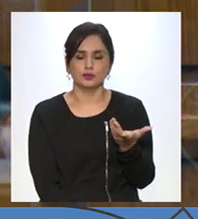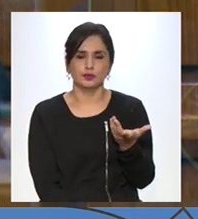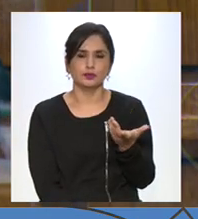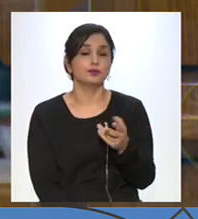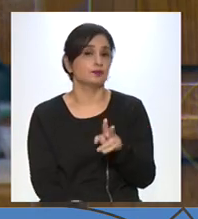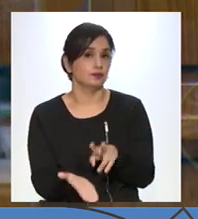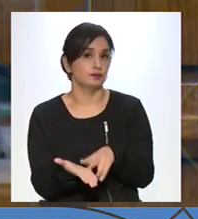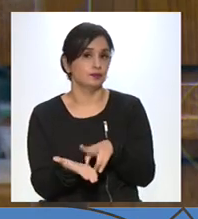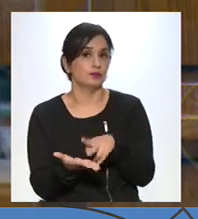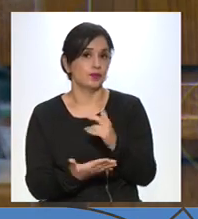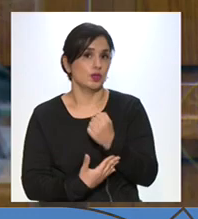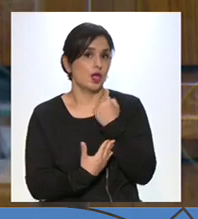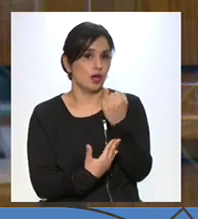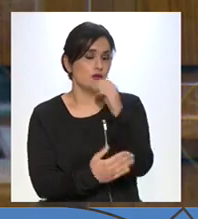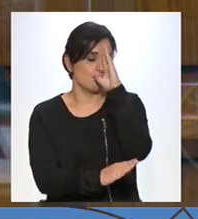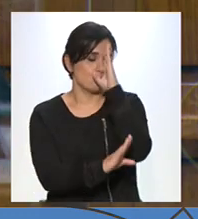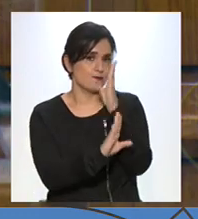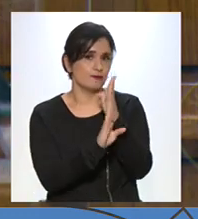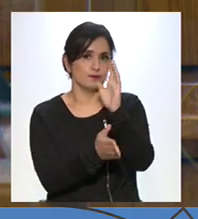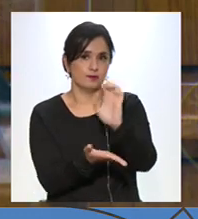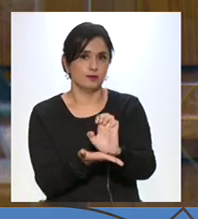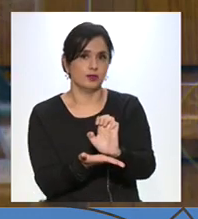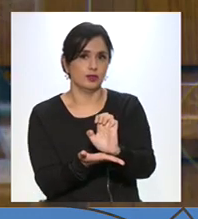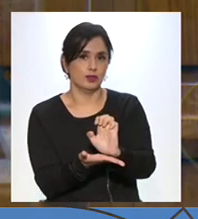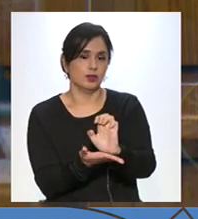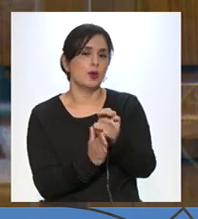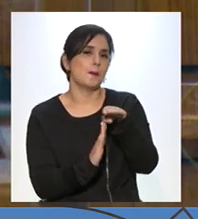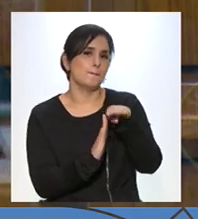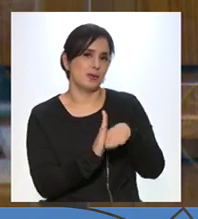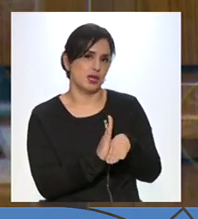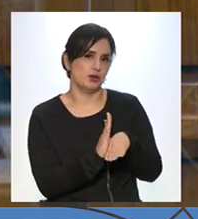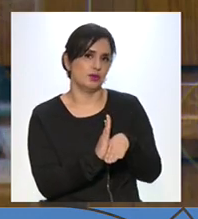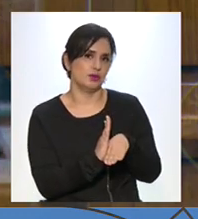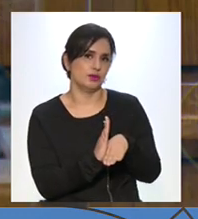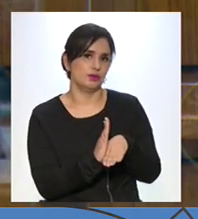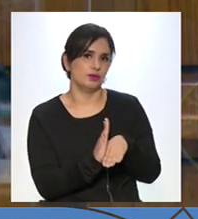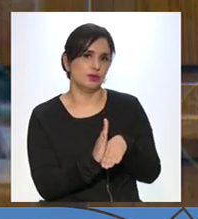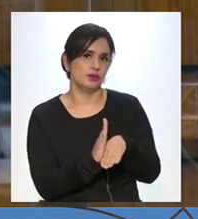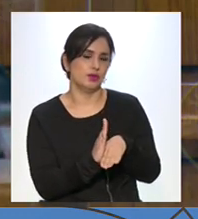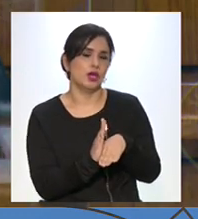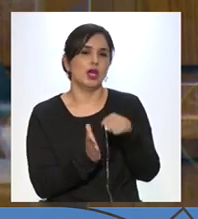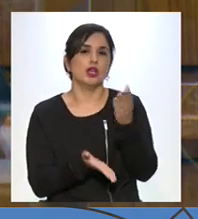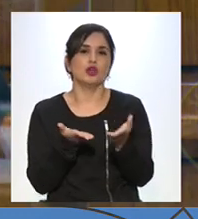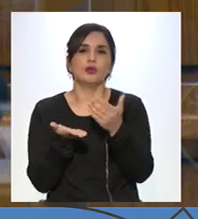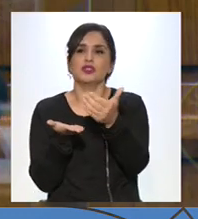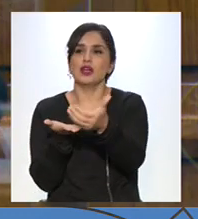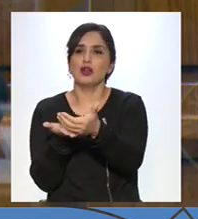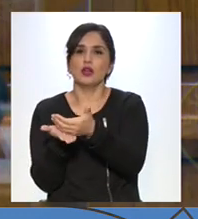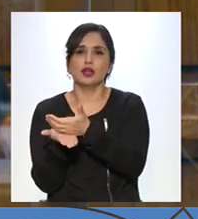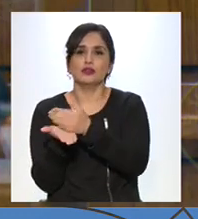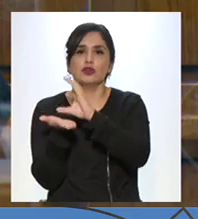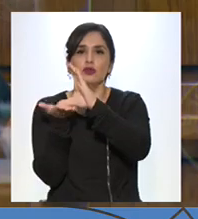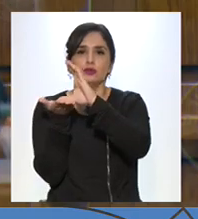efectivamente, las ayudas fiscales directas fueron menores a la pérdida de ingresos de la población. Eso es verdad.